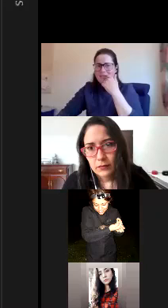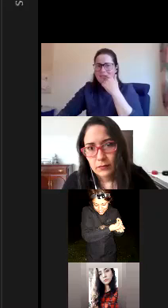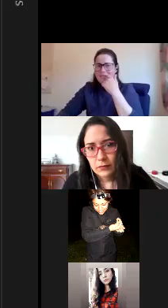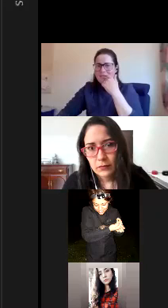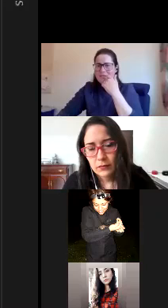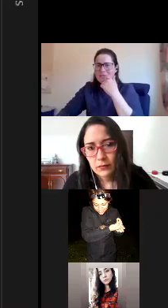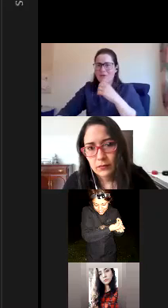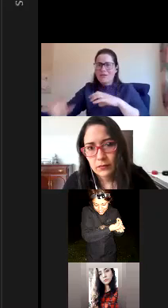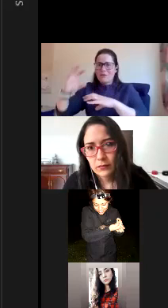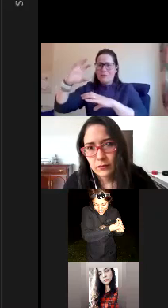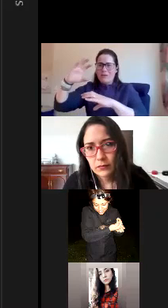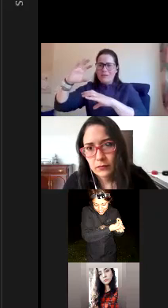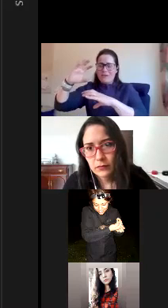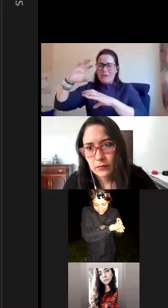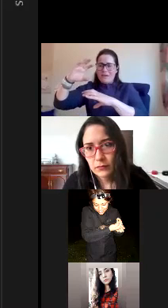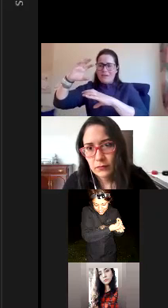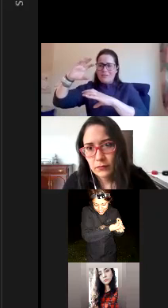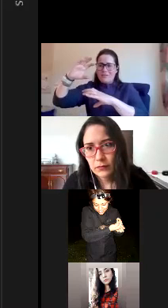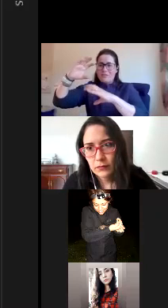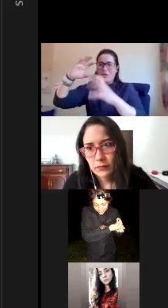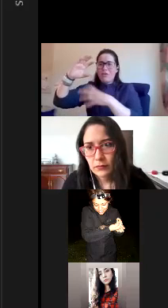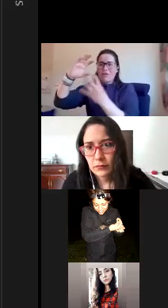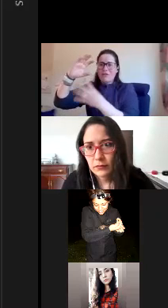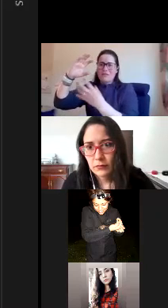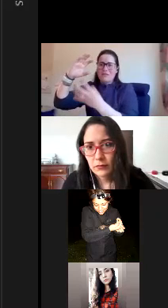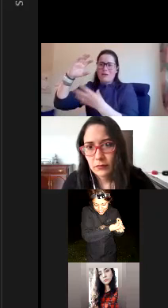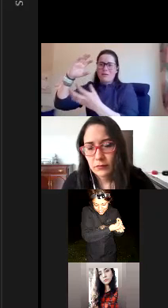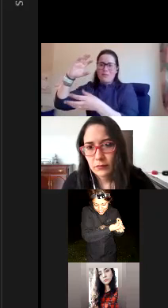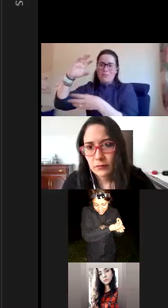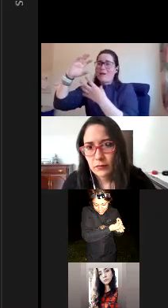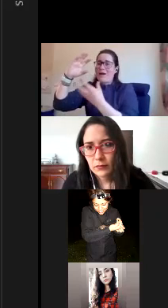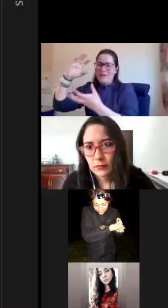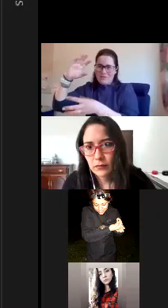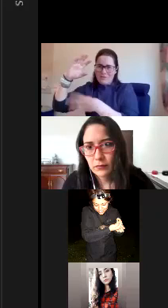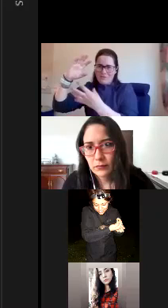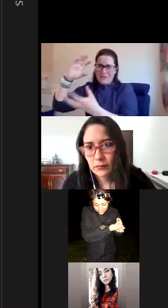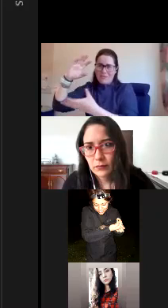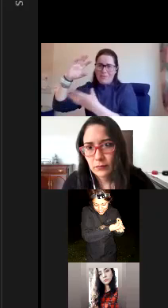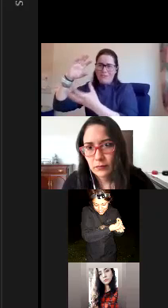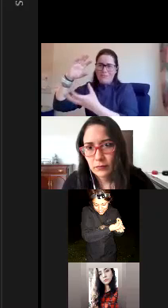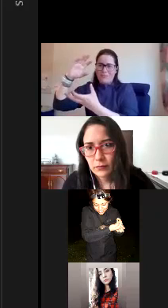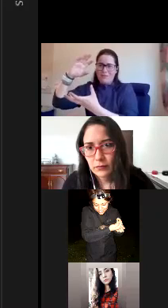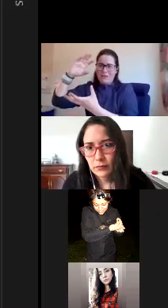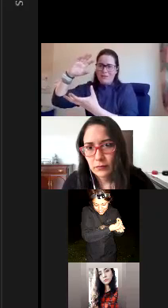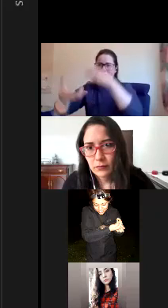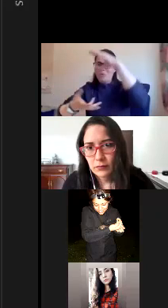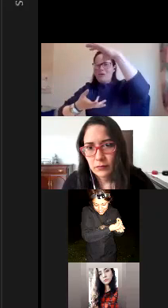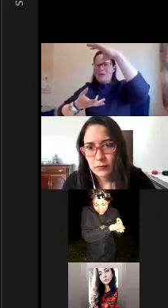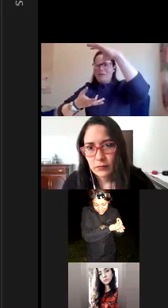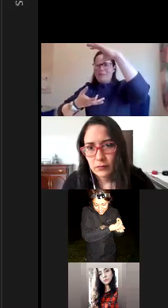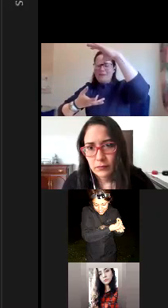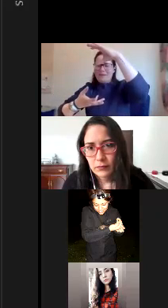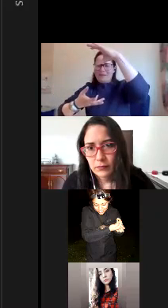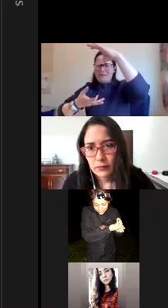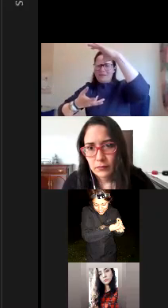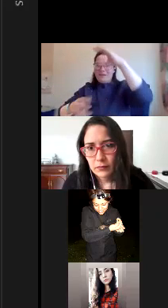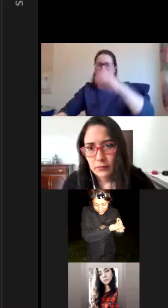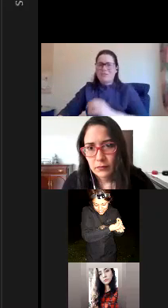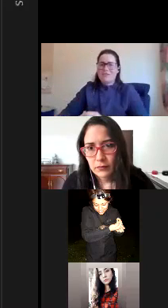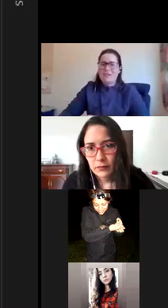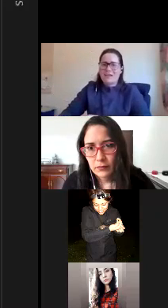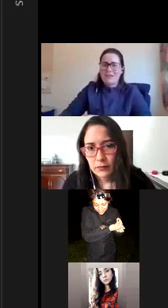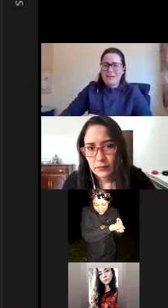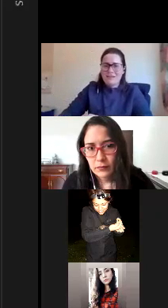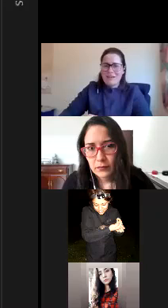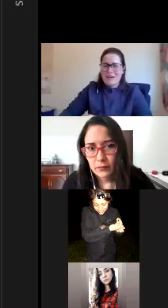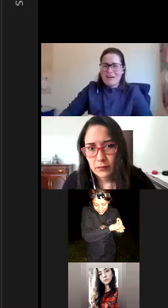esta estratificación se logra romper, entonces todo lo que se guardó por años en la parte profunda sube. Y